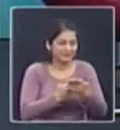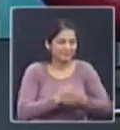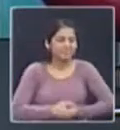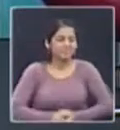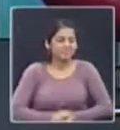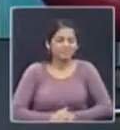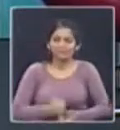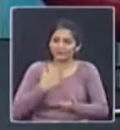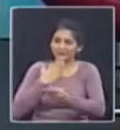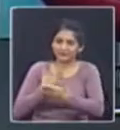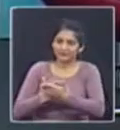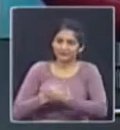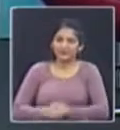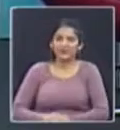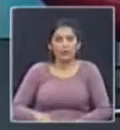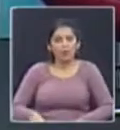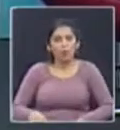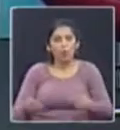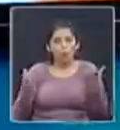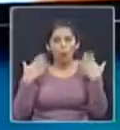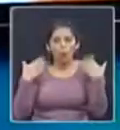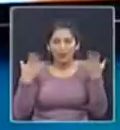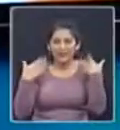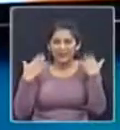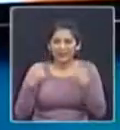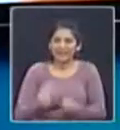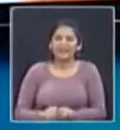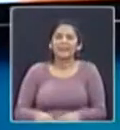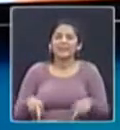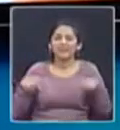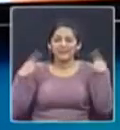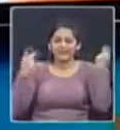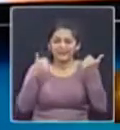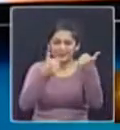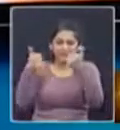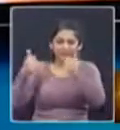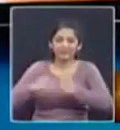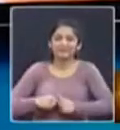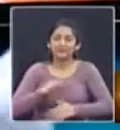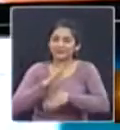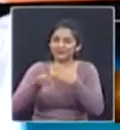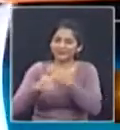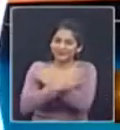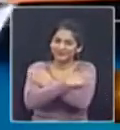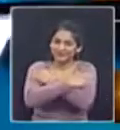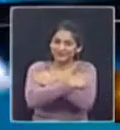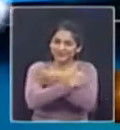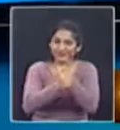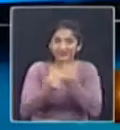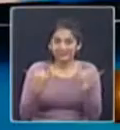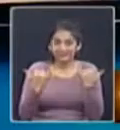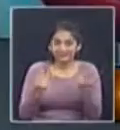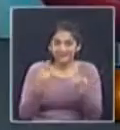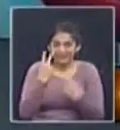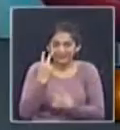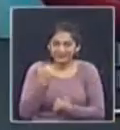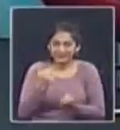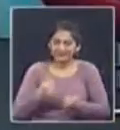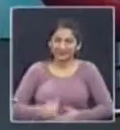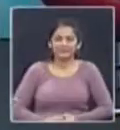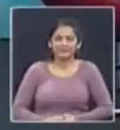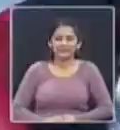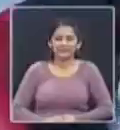otros mañana buen día de hoy con otro vídeo por aquí y me despido con el cariño con mi cariñoso saludo a todos quienes han tenido la gentileza de sintonías 7 de